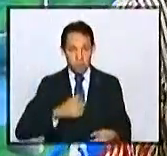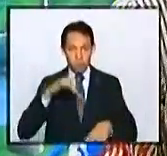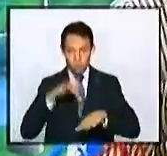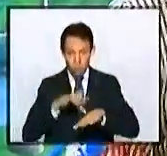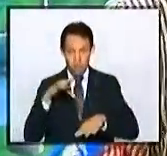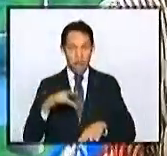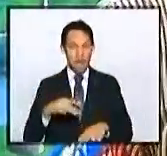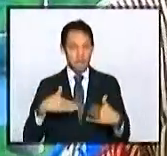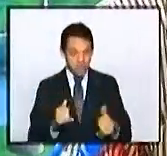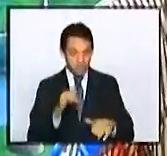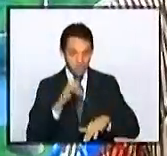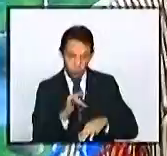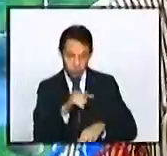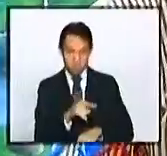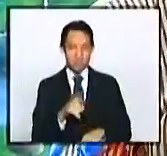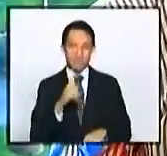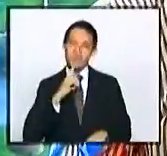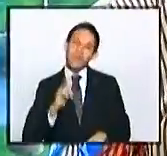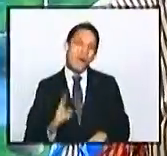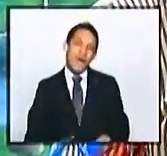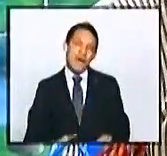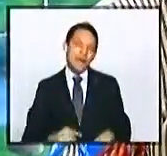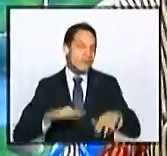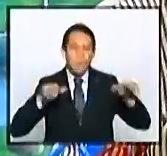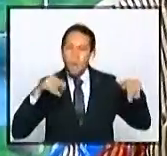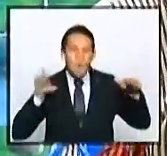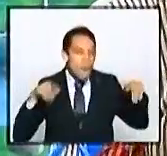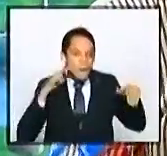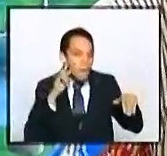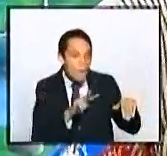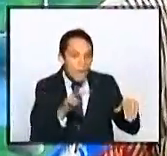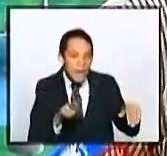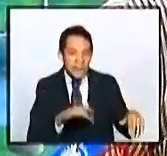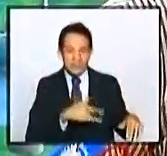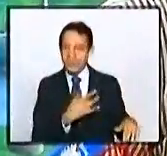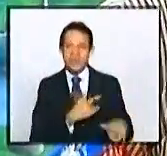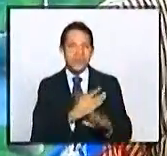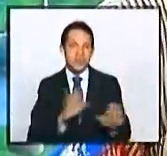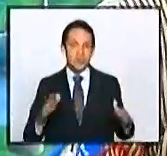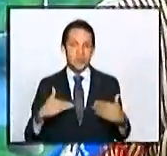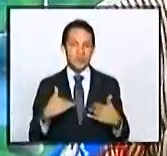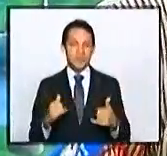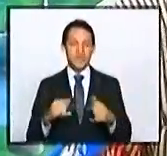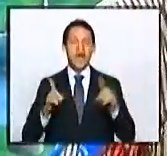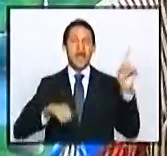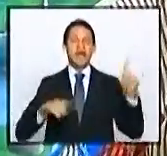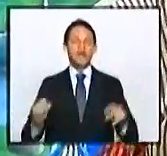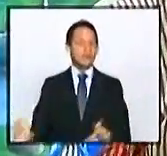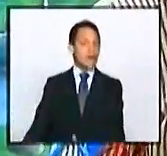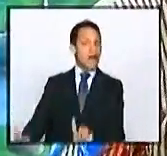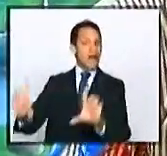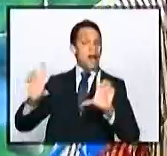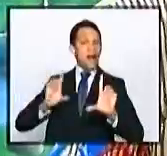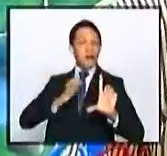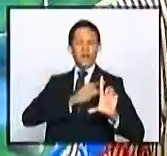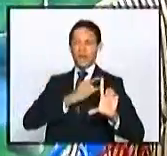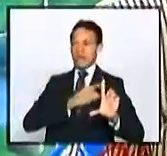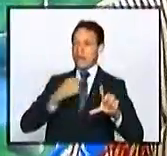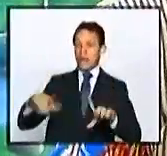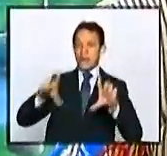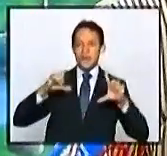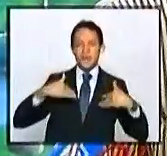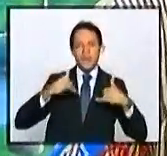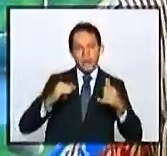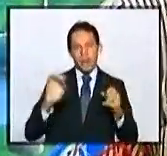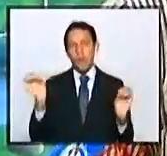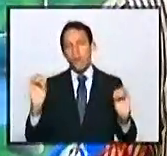pueden asociar con un logro de momento, con sacar un título universitario, con tener un hijo, con comprar una